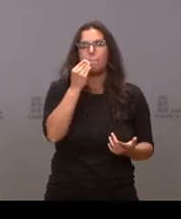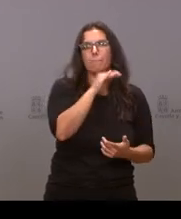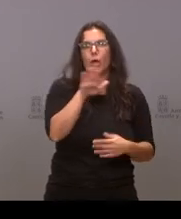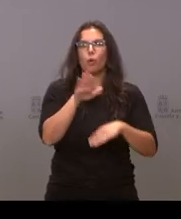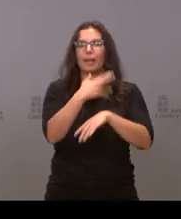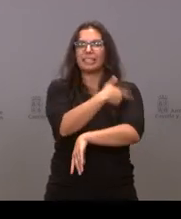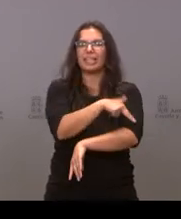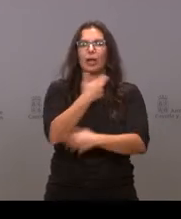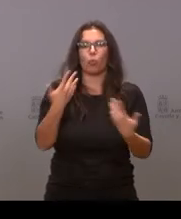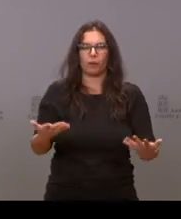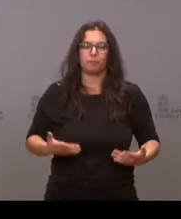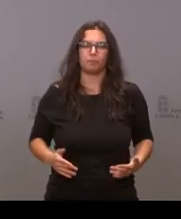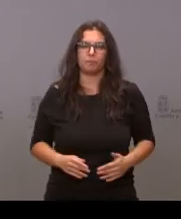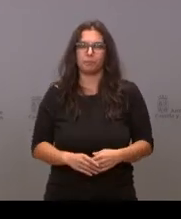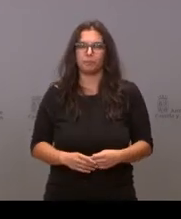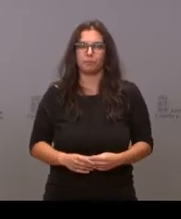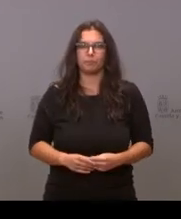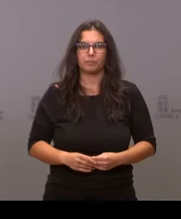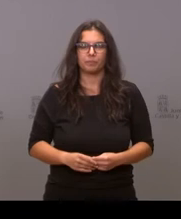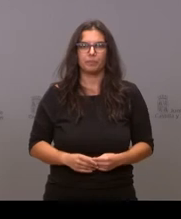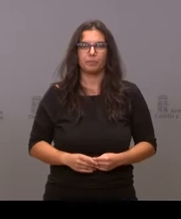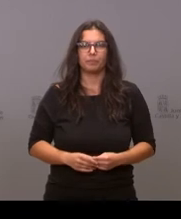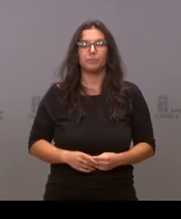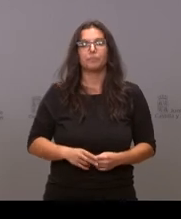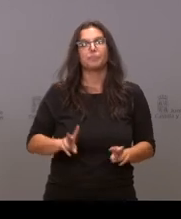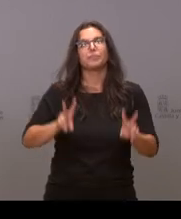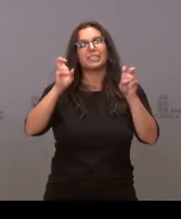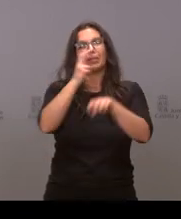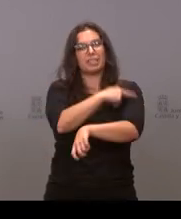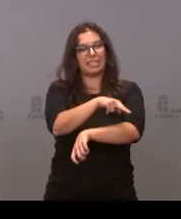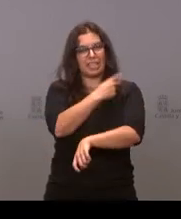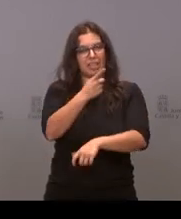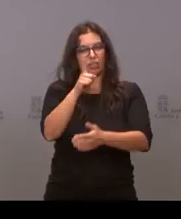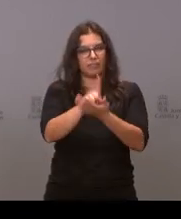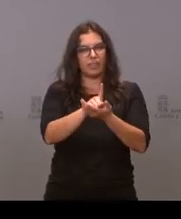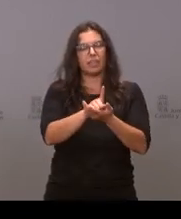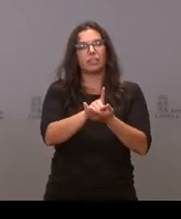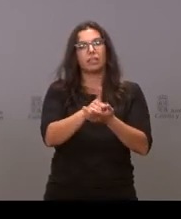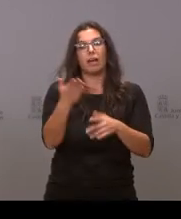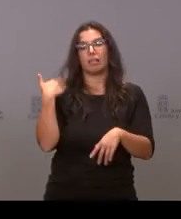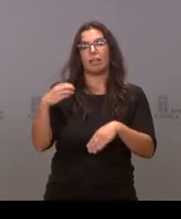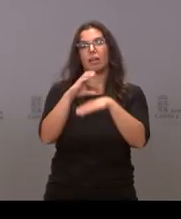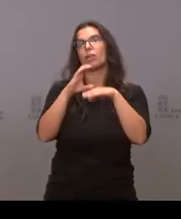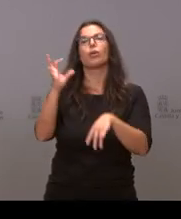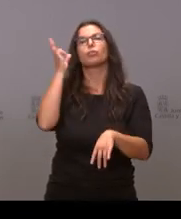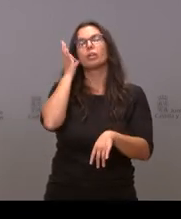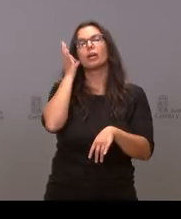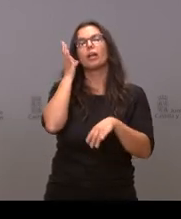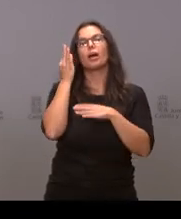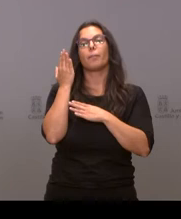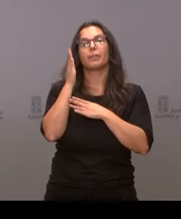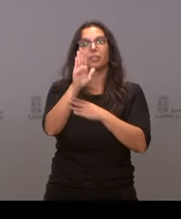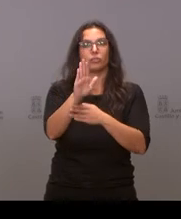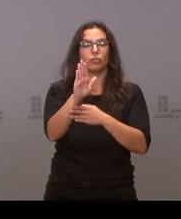de la sanidad retomando el tema de la sanidad en ayer la consejera presentó a los diputados